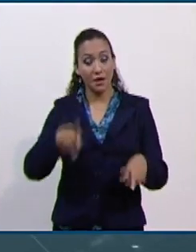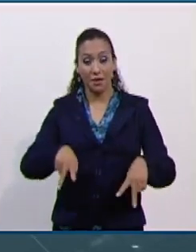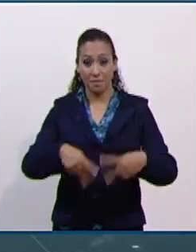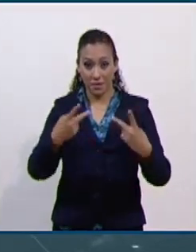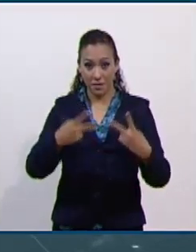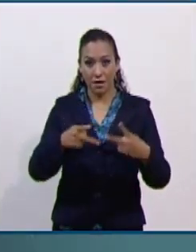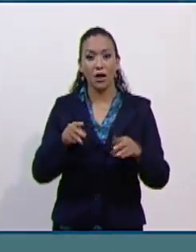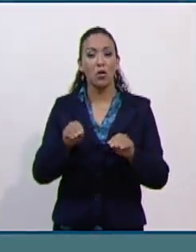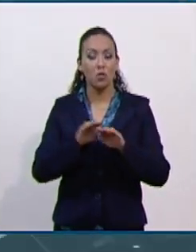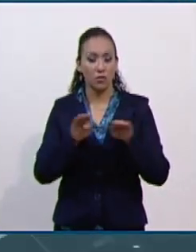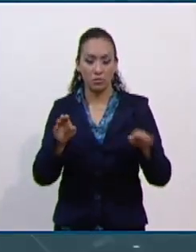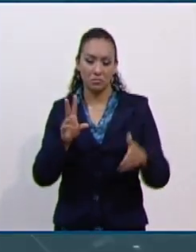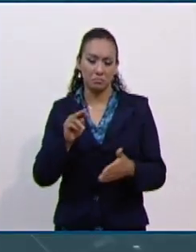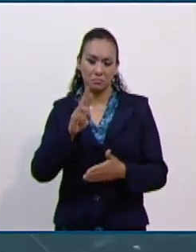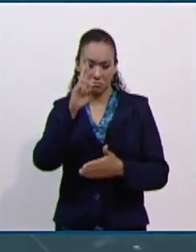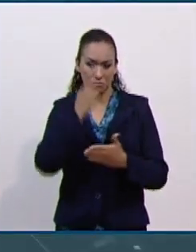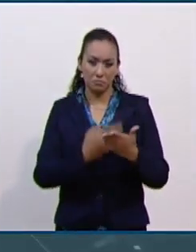igualdad.